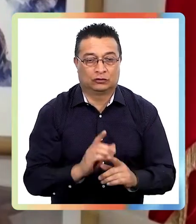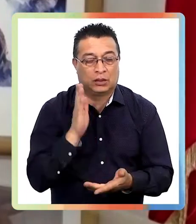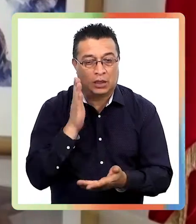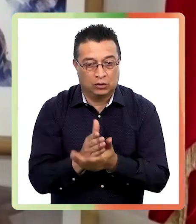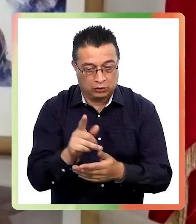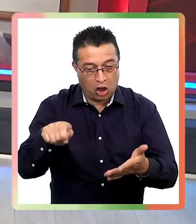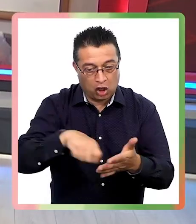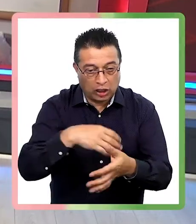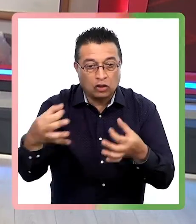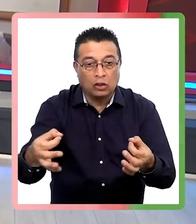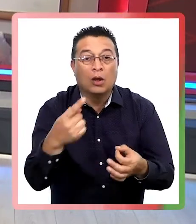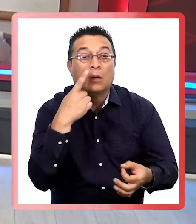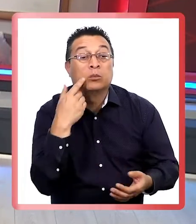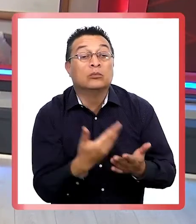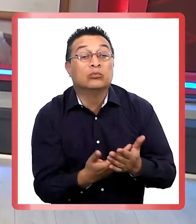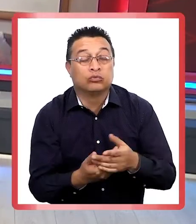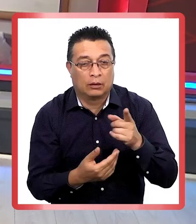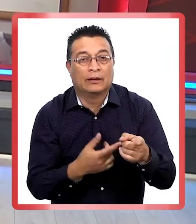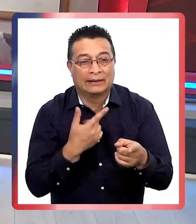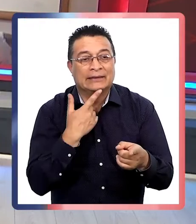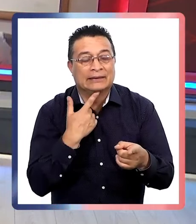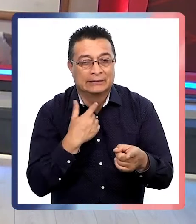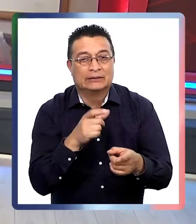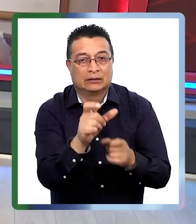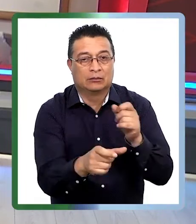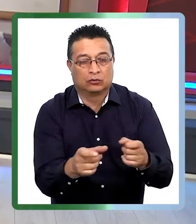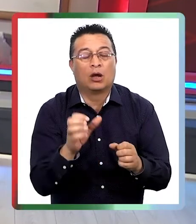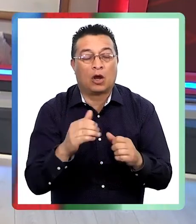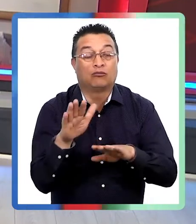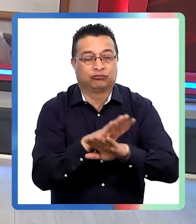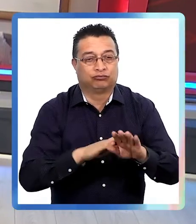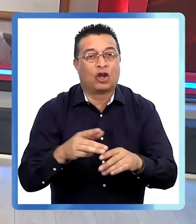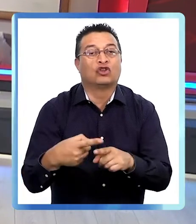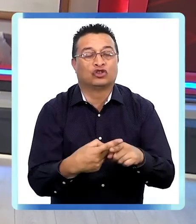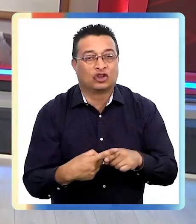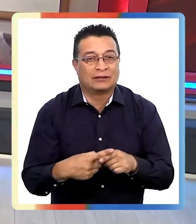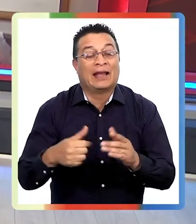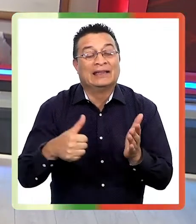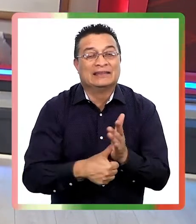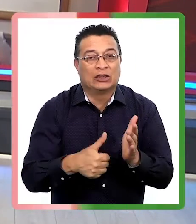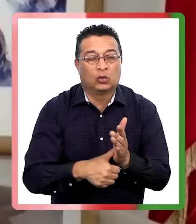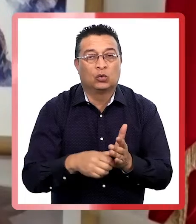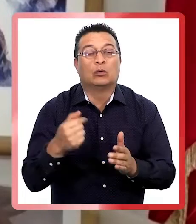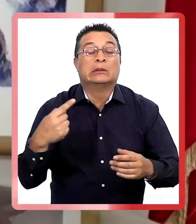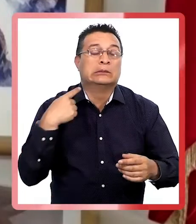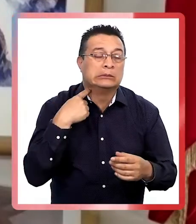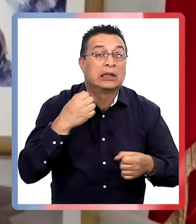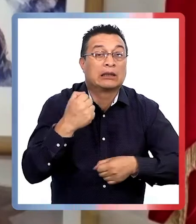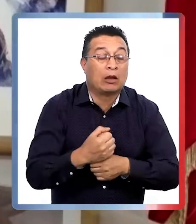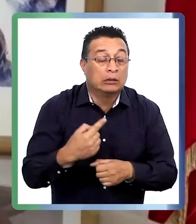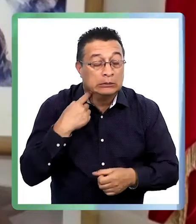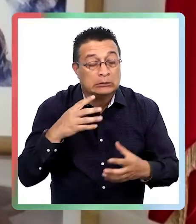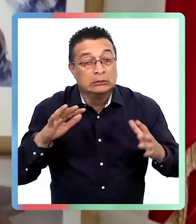ayuda con un contrato, porque al gobierno le interesa también que las personas tengan protección social, tengan seguro de accidentes del trabajo,